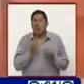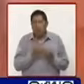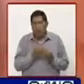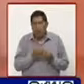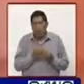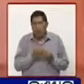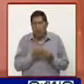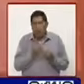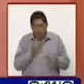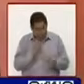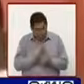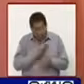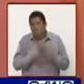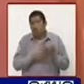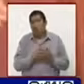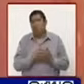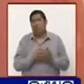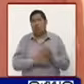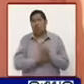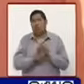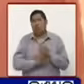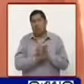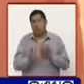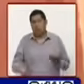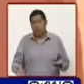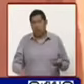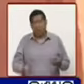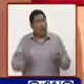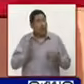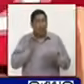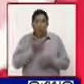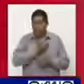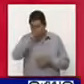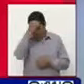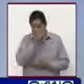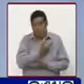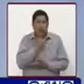Es un compromiso de todos la seguridad, y mucho más aún de nuestros niños.